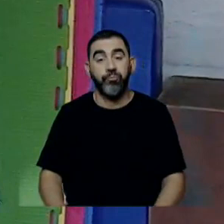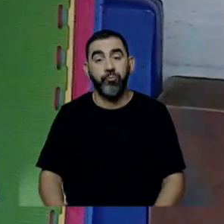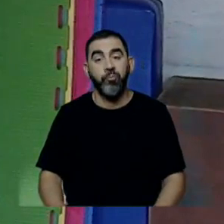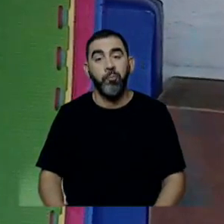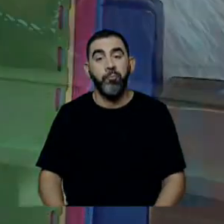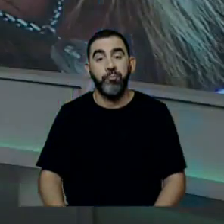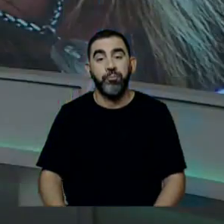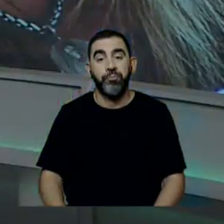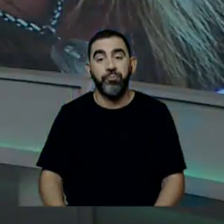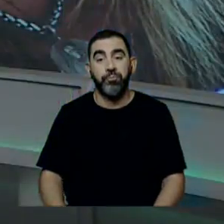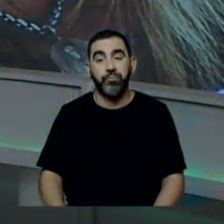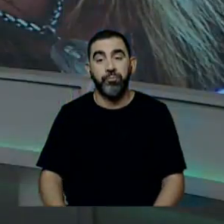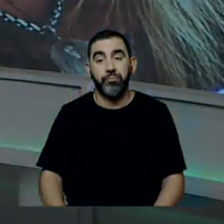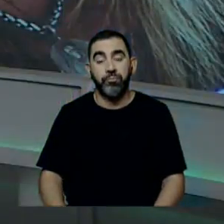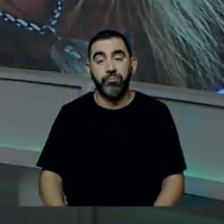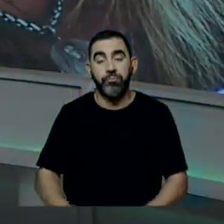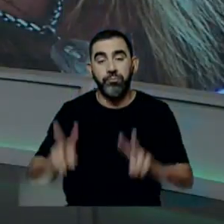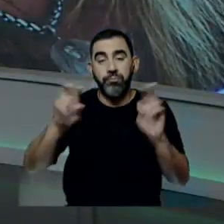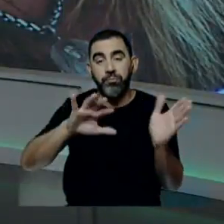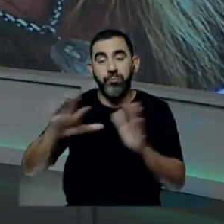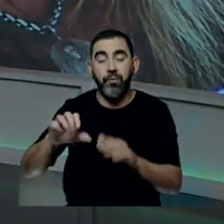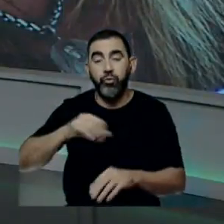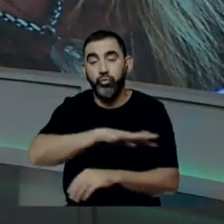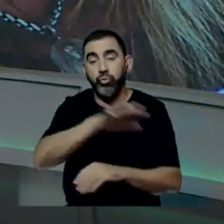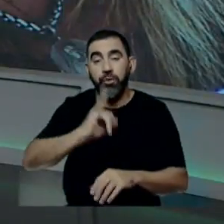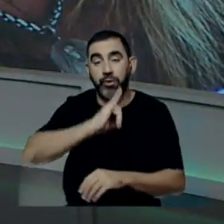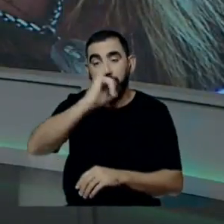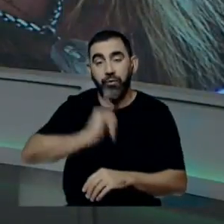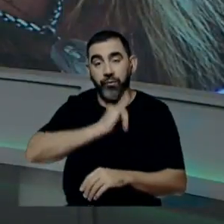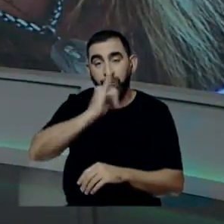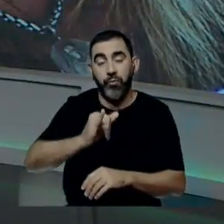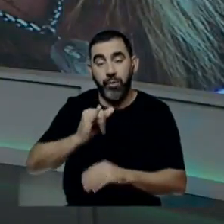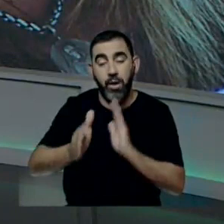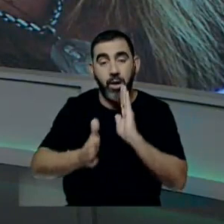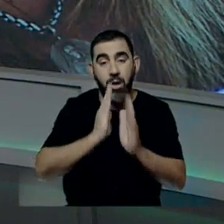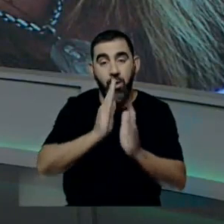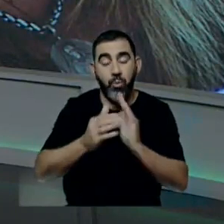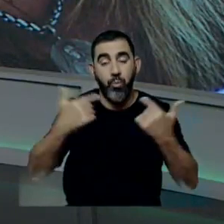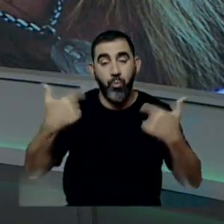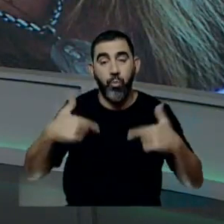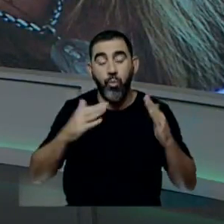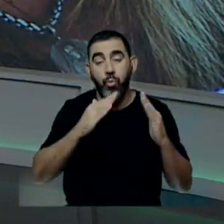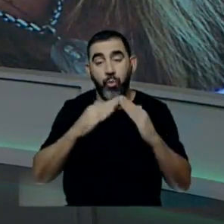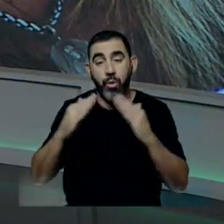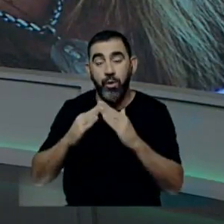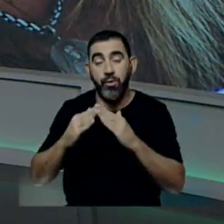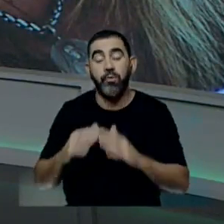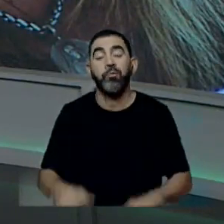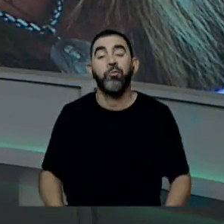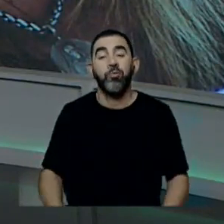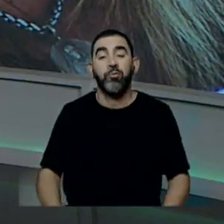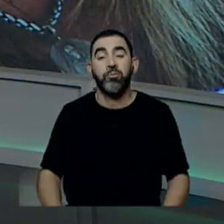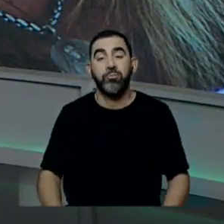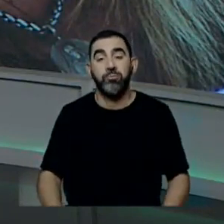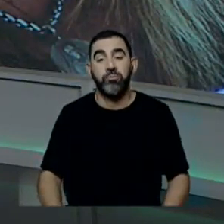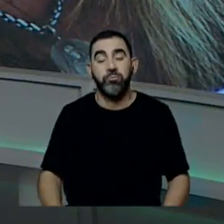cooperativa. Vamos con otros temas. A nivel social, un informe realizado por una abogada del Ministerio de Vivienda y Ordenamiento